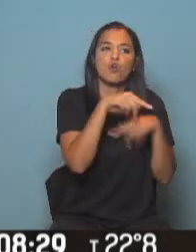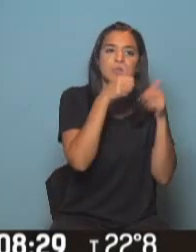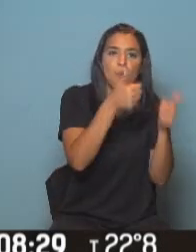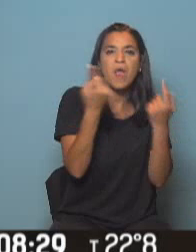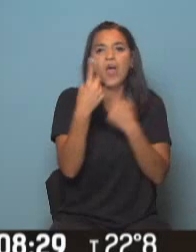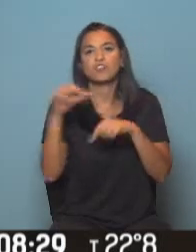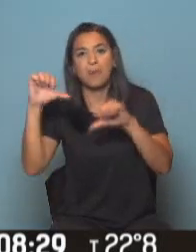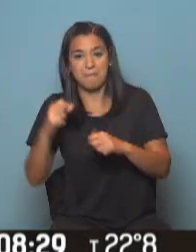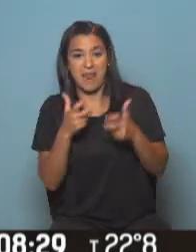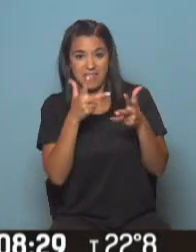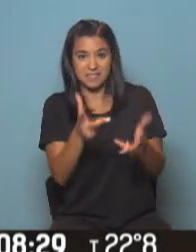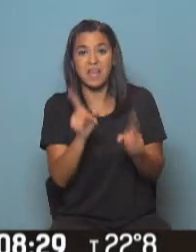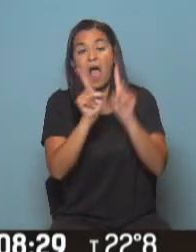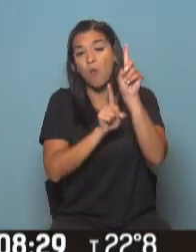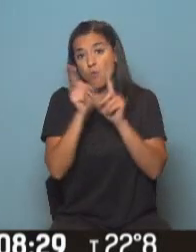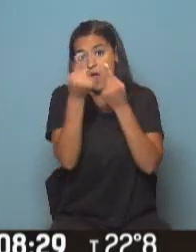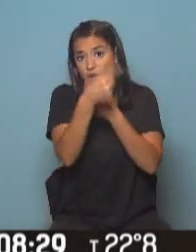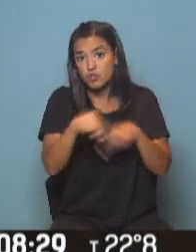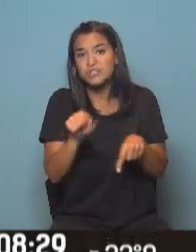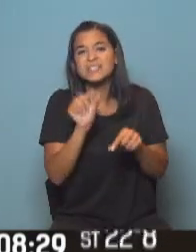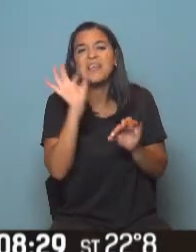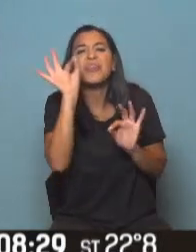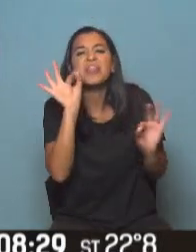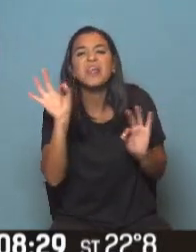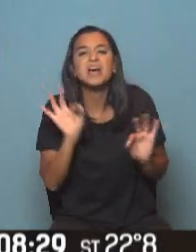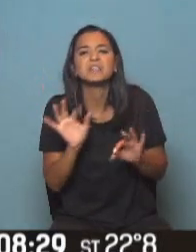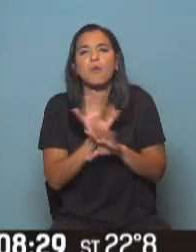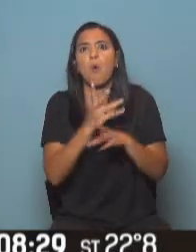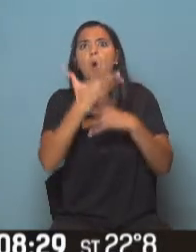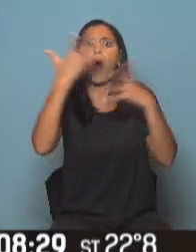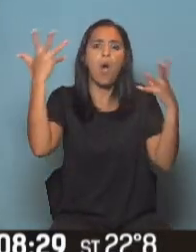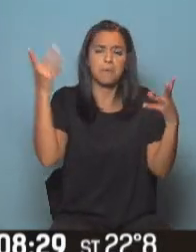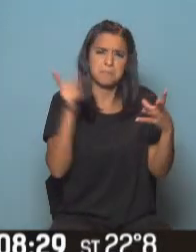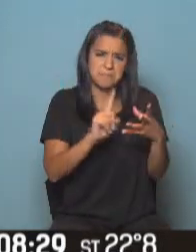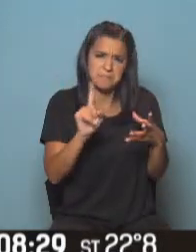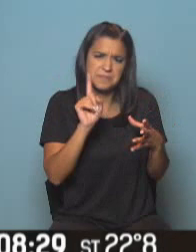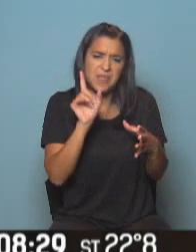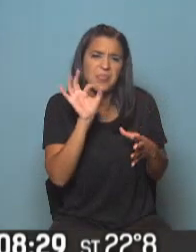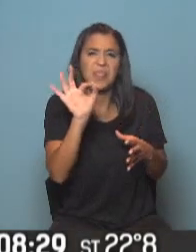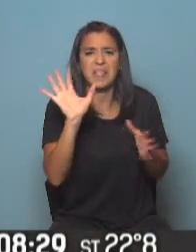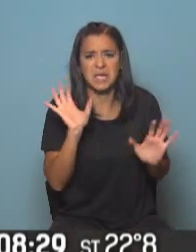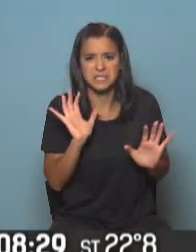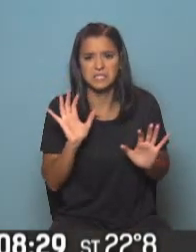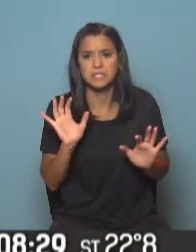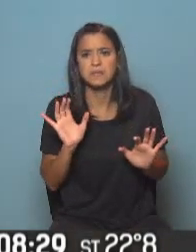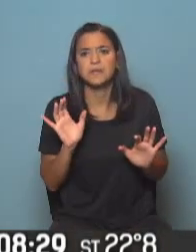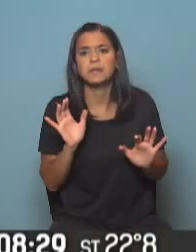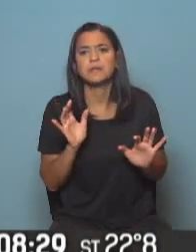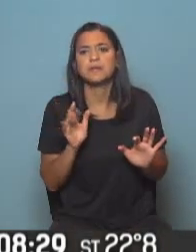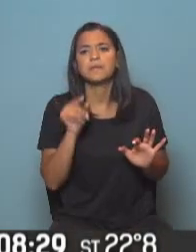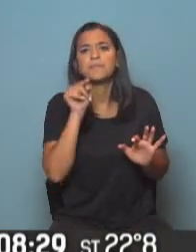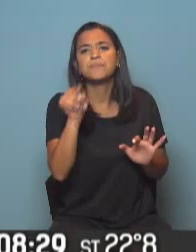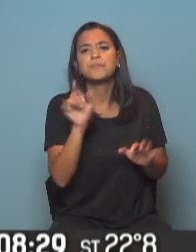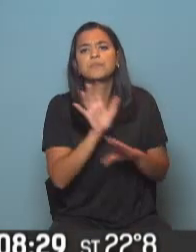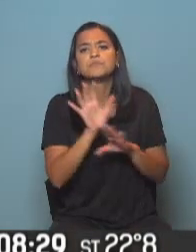las cosas es que al unas cuestiones que son pequeñas se le está dando una magnitud que quizás no la tienen y y en esto de